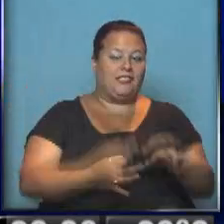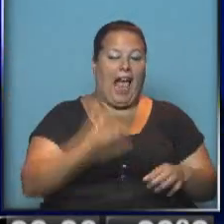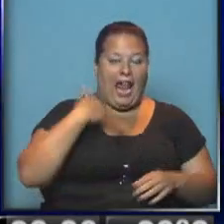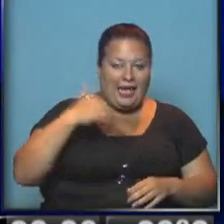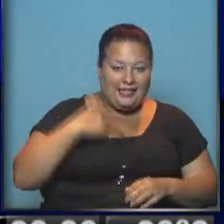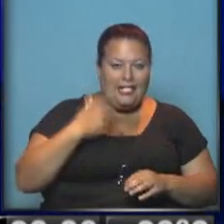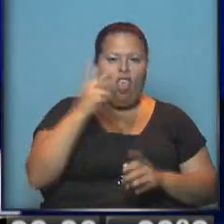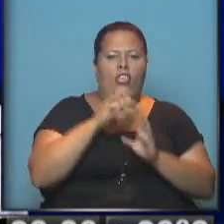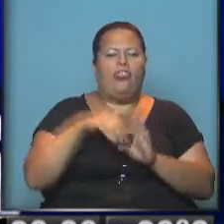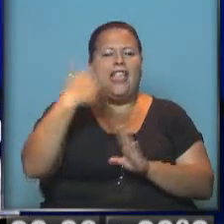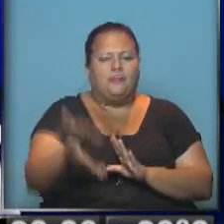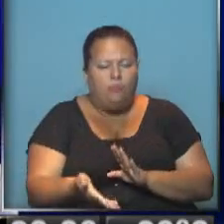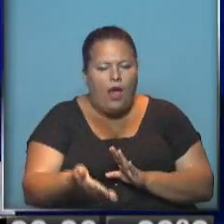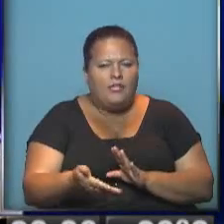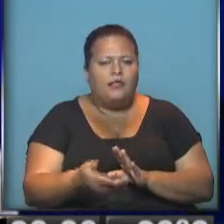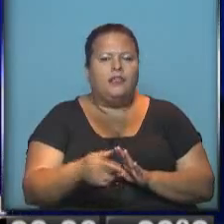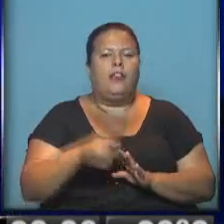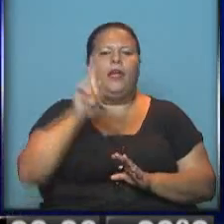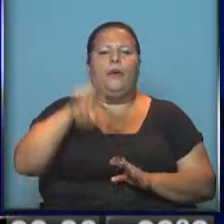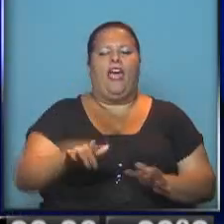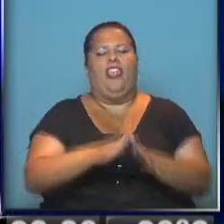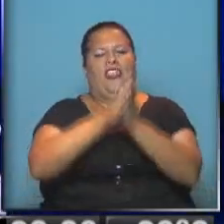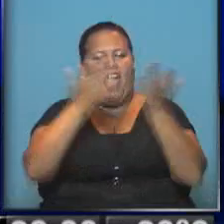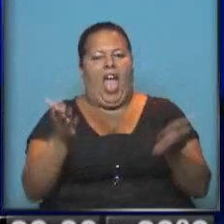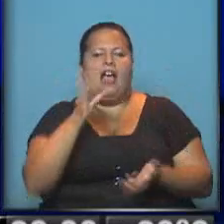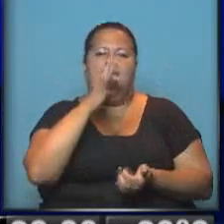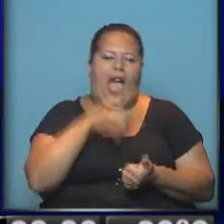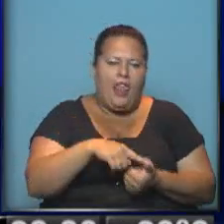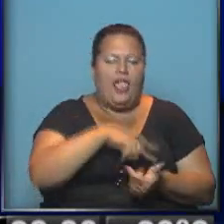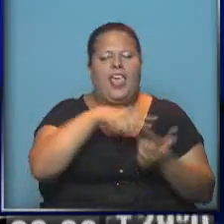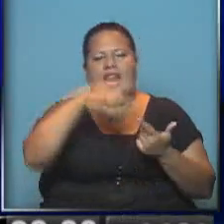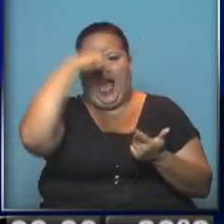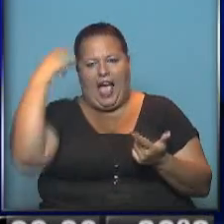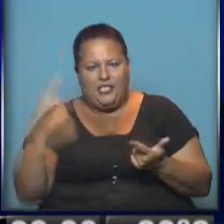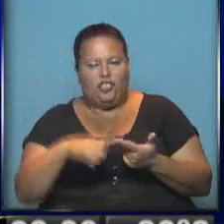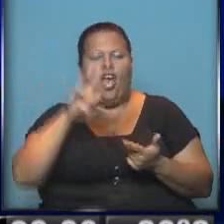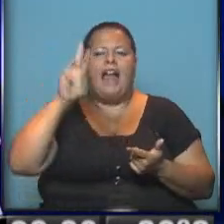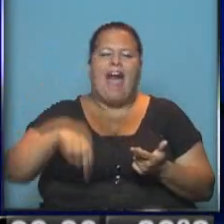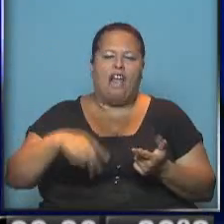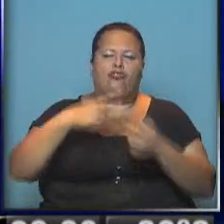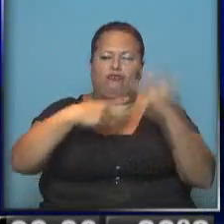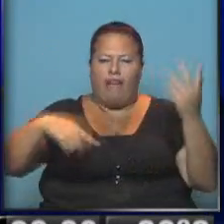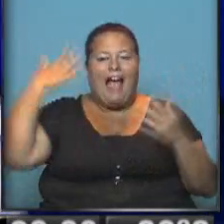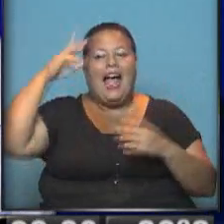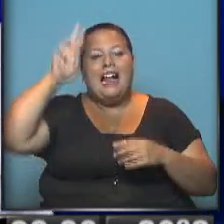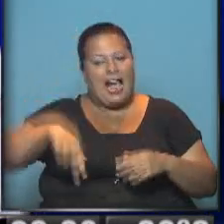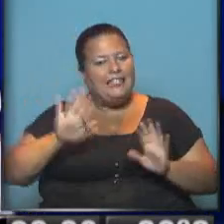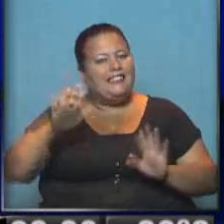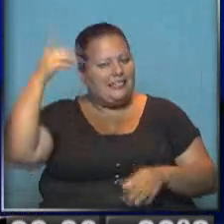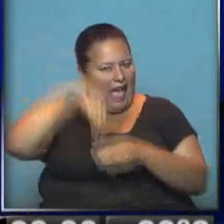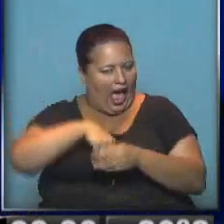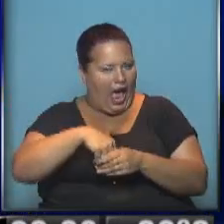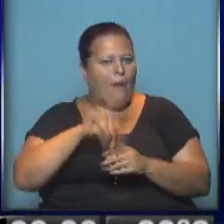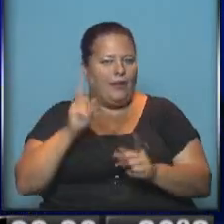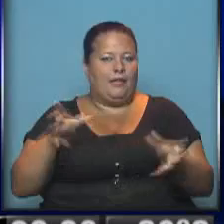y 2 meses después ya empieza los diarios, Clarín, Nación, Razón en ese momento, porque Razón también estuvo en la